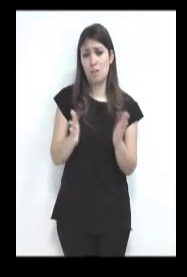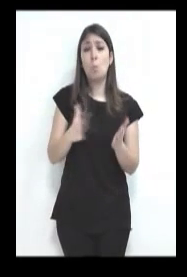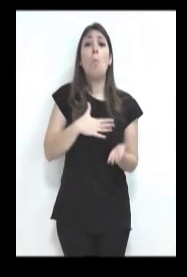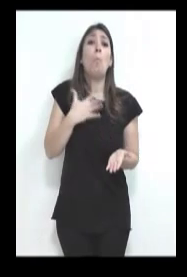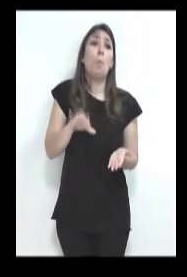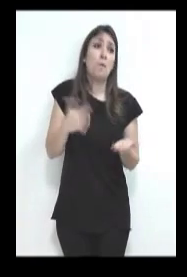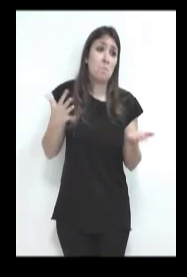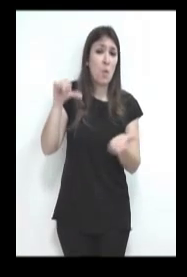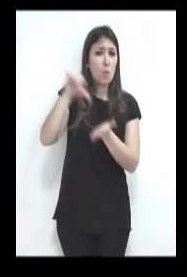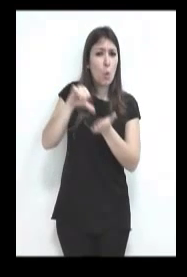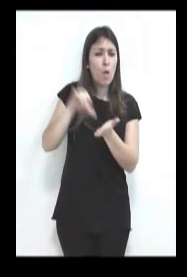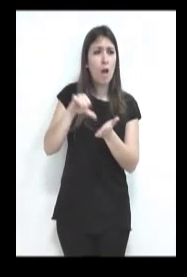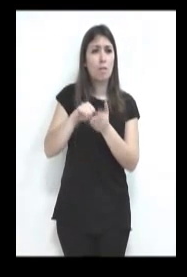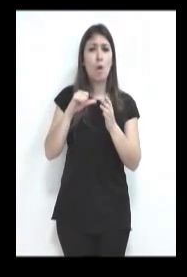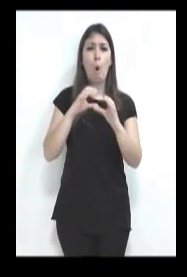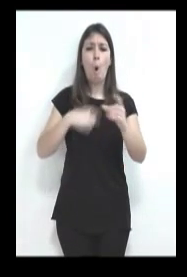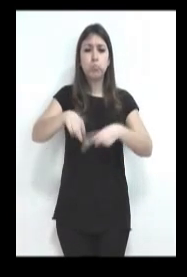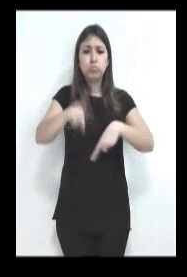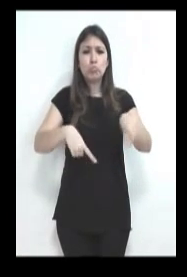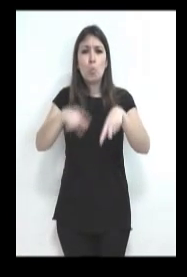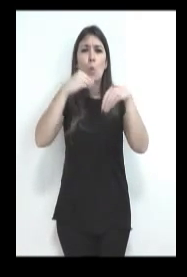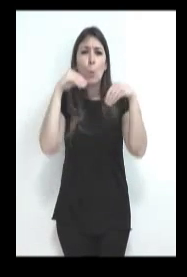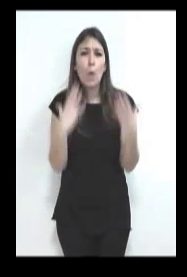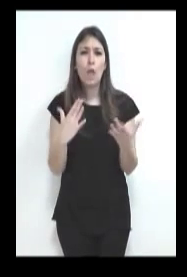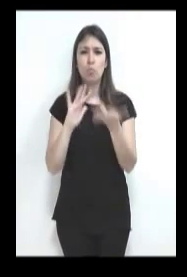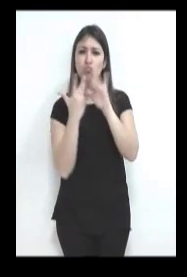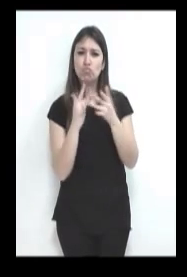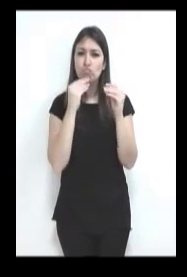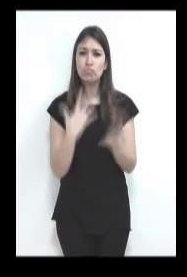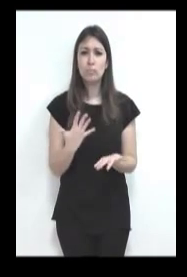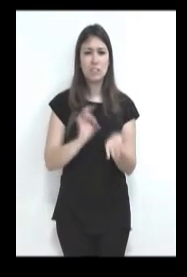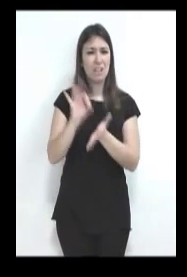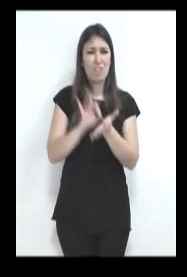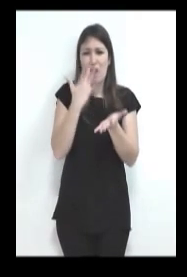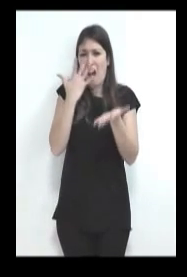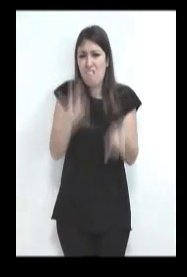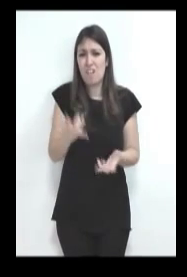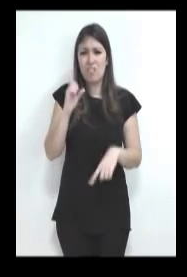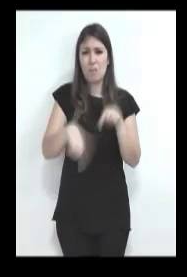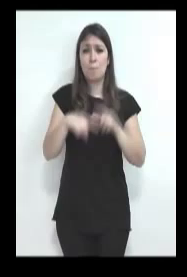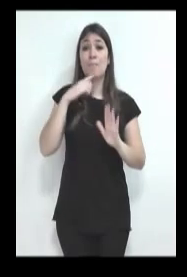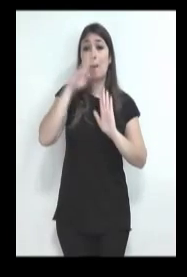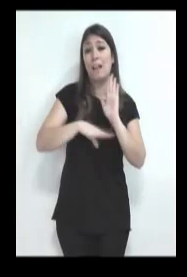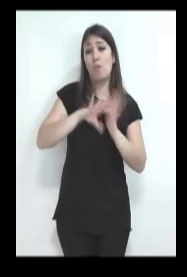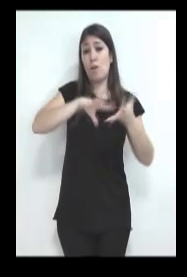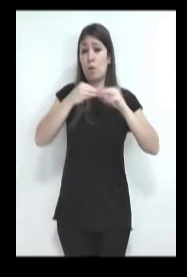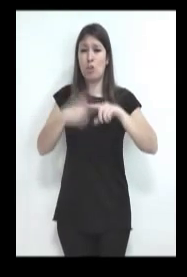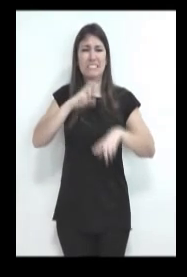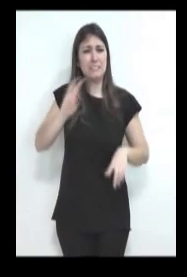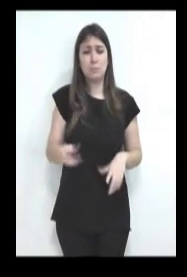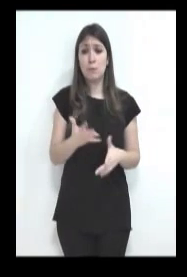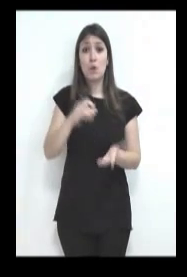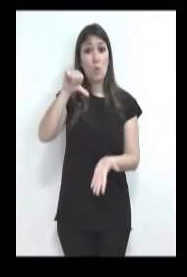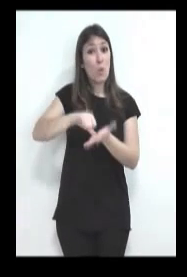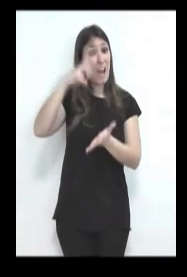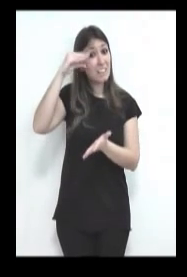una ciudad muy bien comunicada, podrá ser una ciudad con muchos servicios, con diferentes aplicaciones, pero no será una ciudad